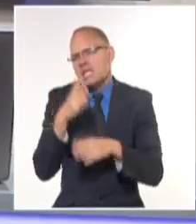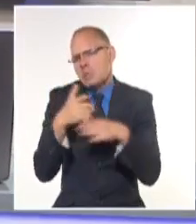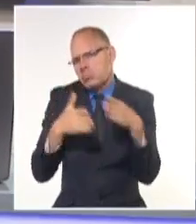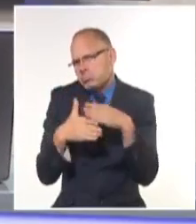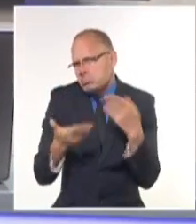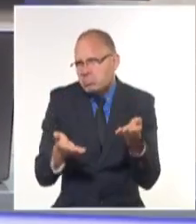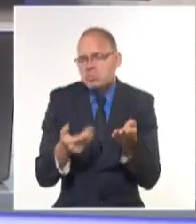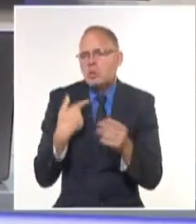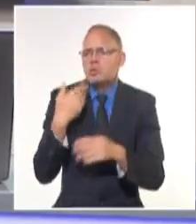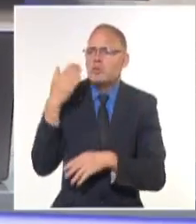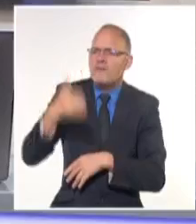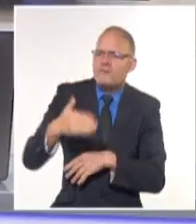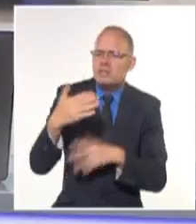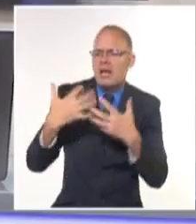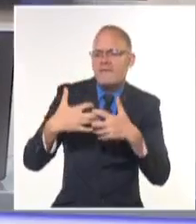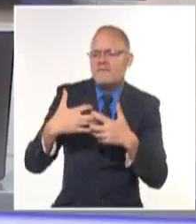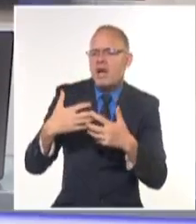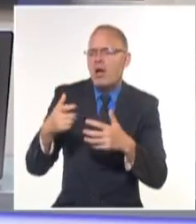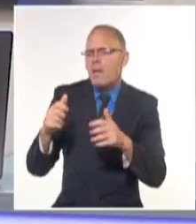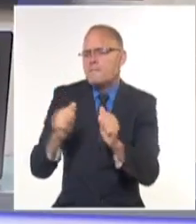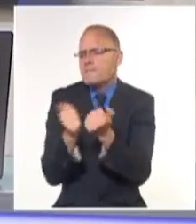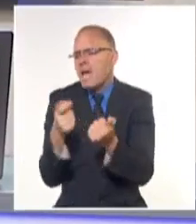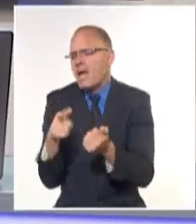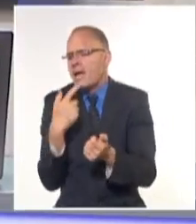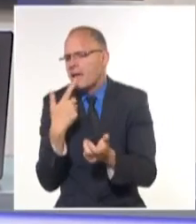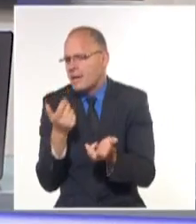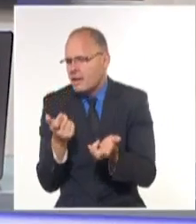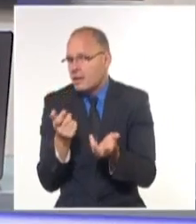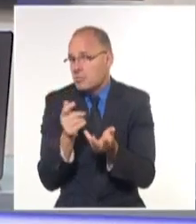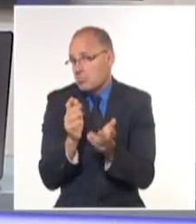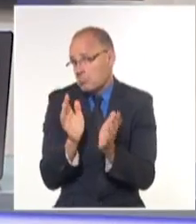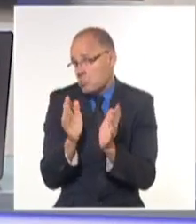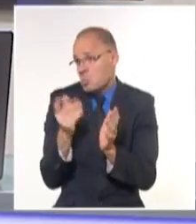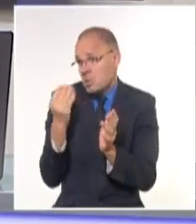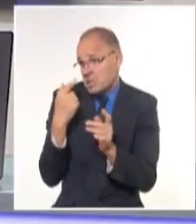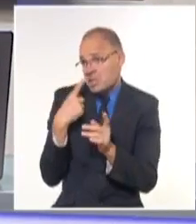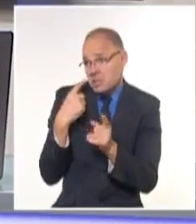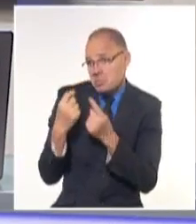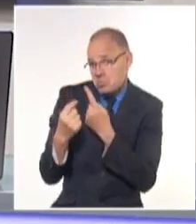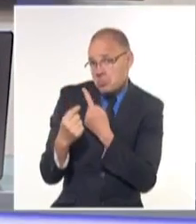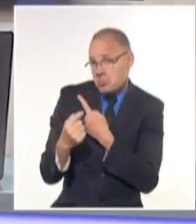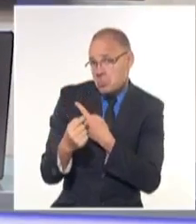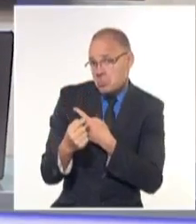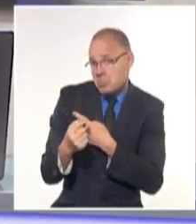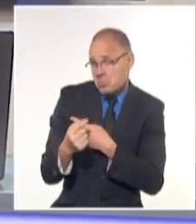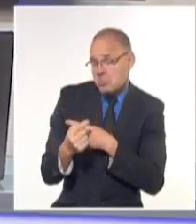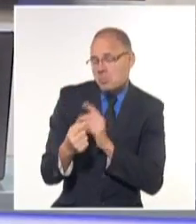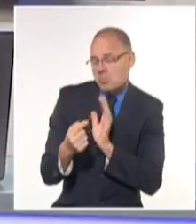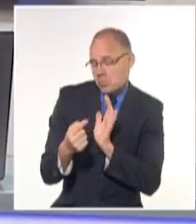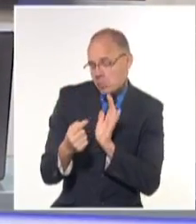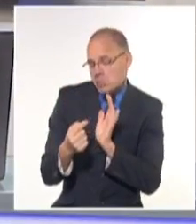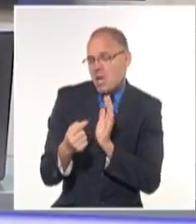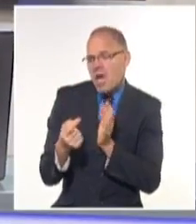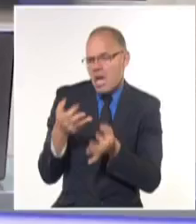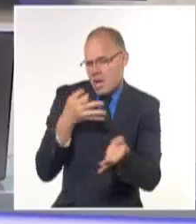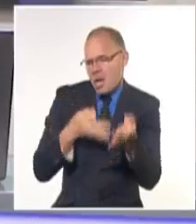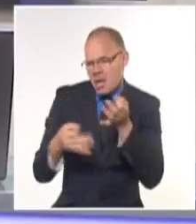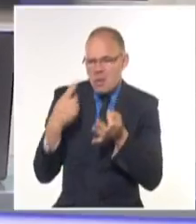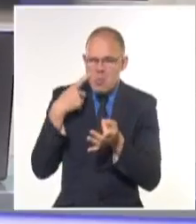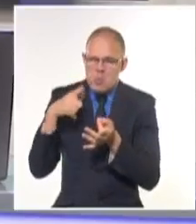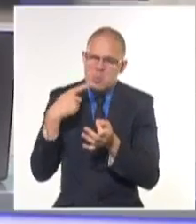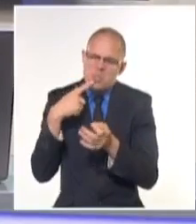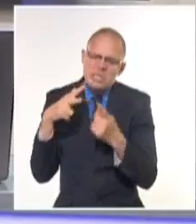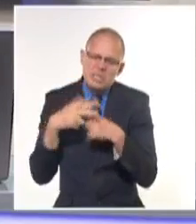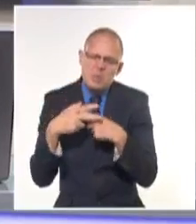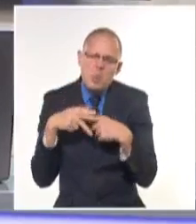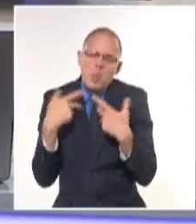del pan. Coronel, vicecontralor, los invito a que se sumen en este diálogo mientras el fiscal me cuenta qué fue lo que hicieron. ¿Qué problemas resolvieron